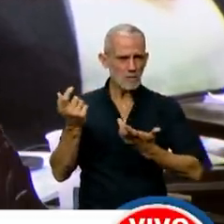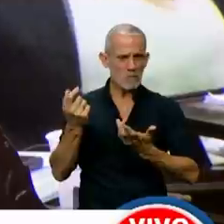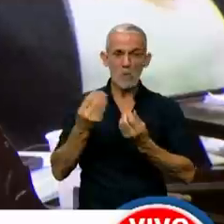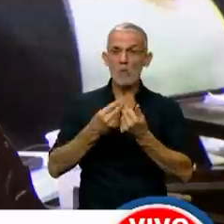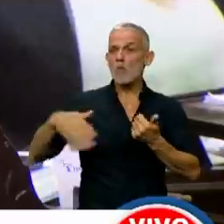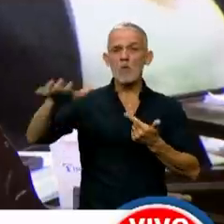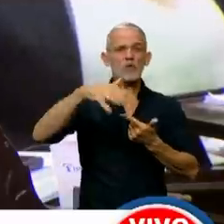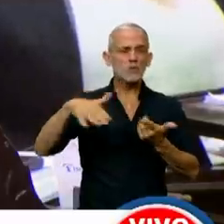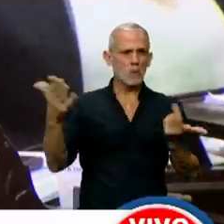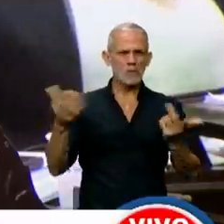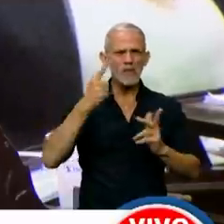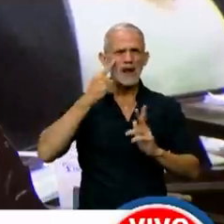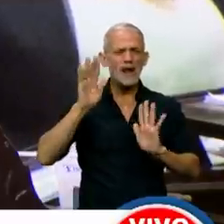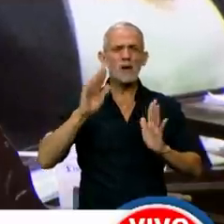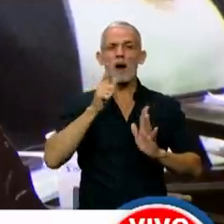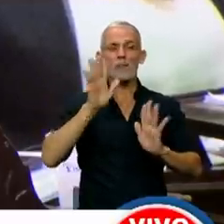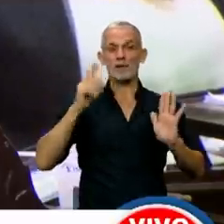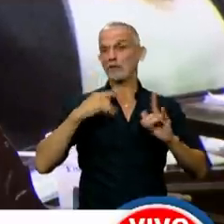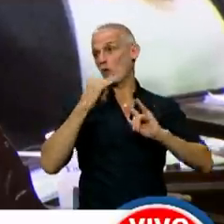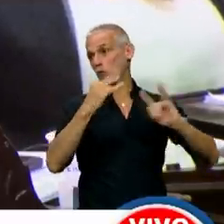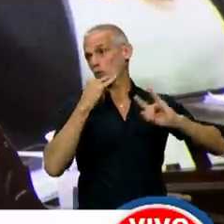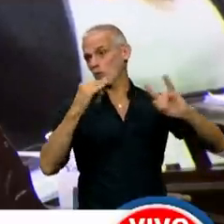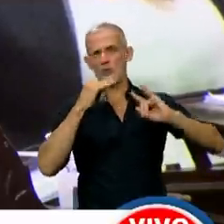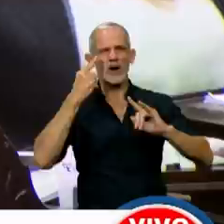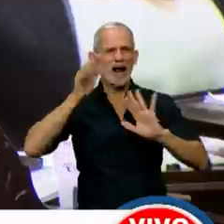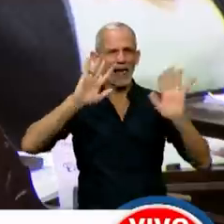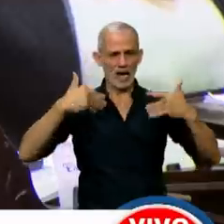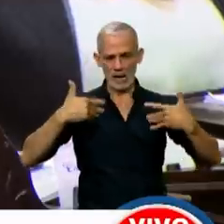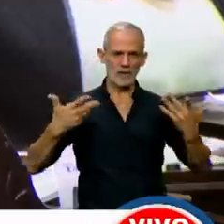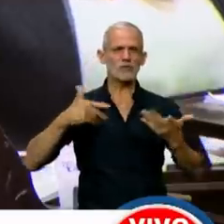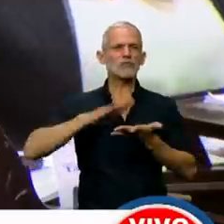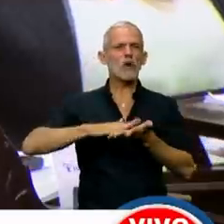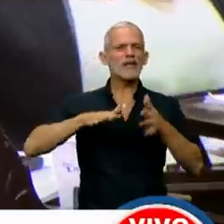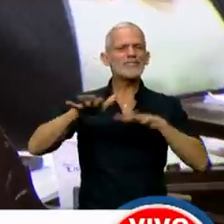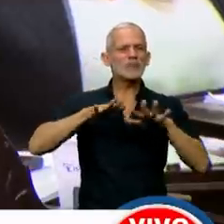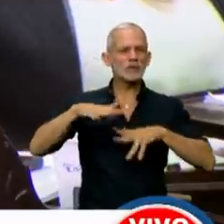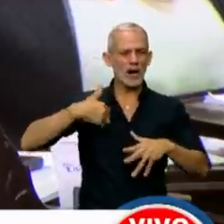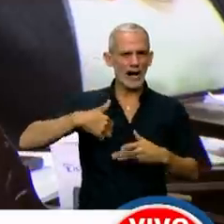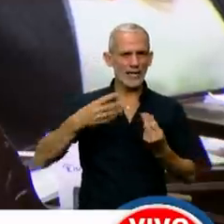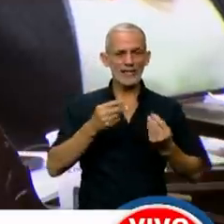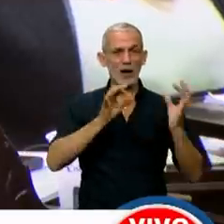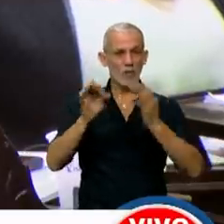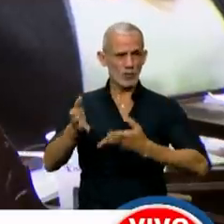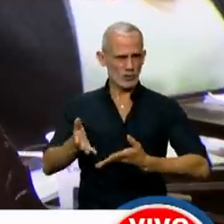no han tenido nada que ver en los últimos años por la situación de la argentina